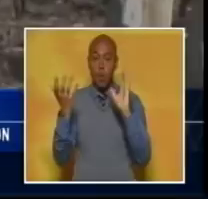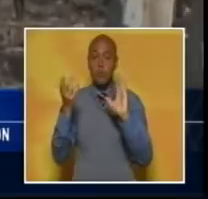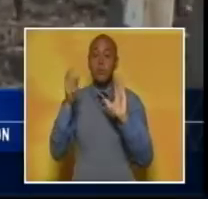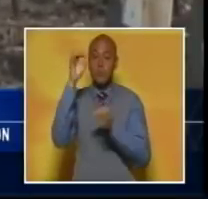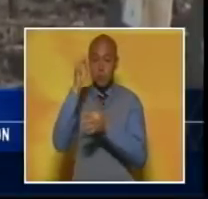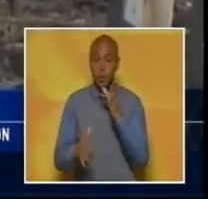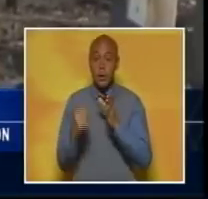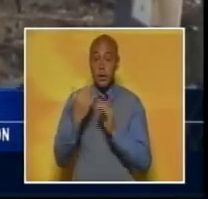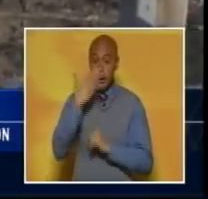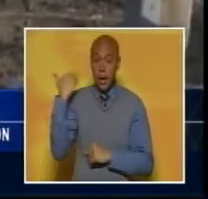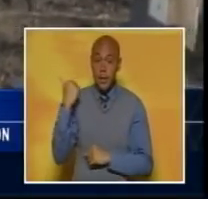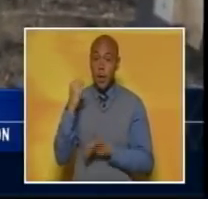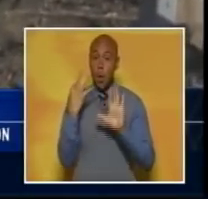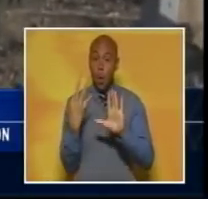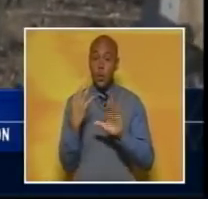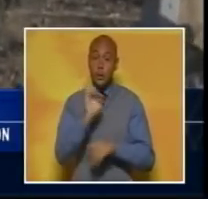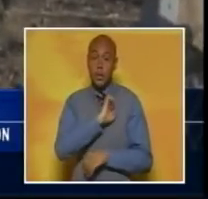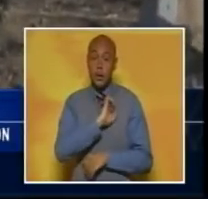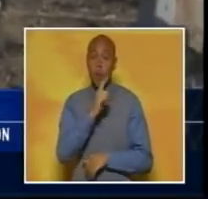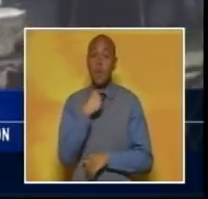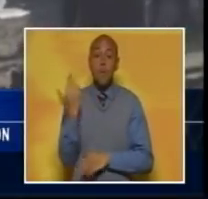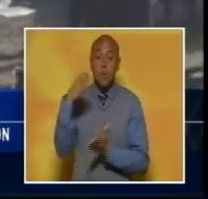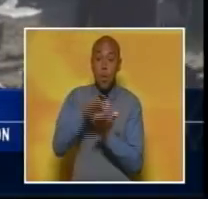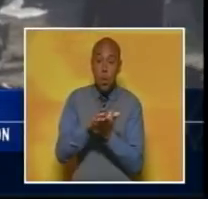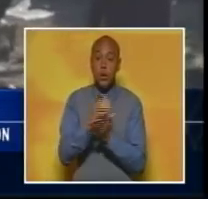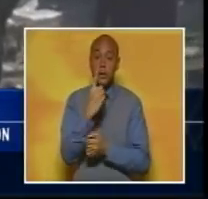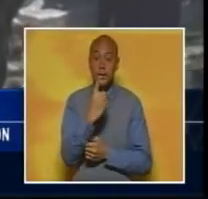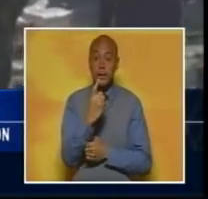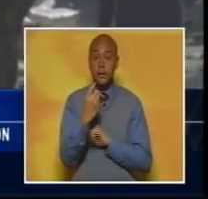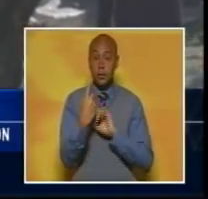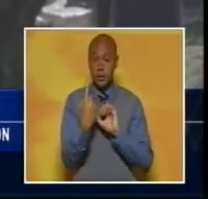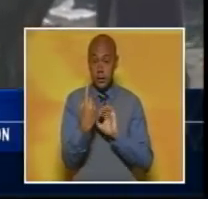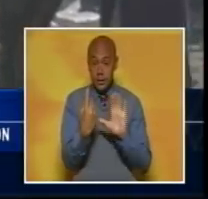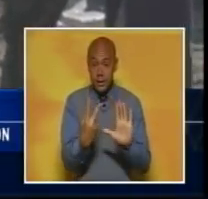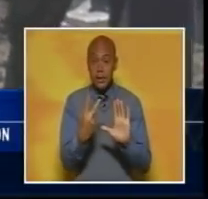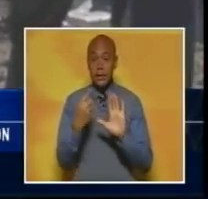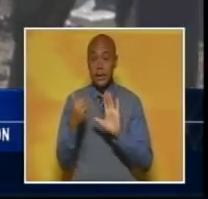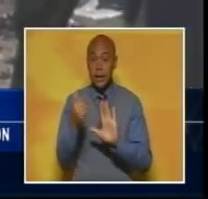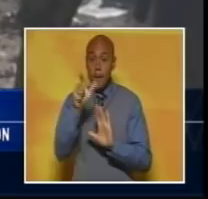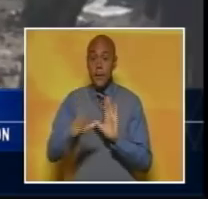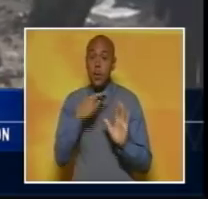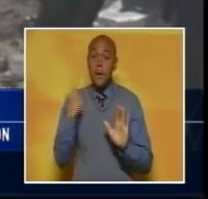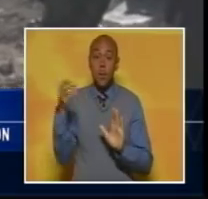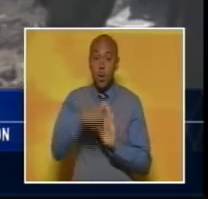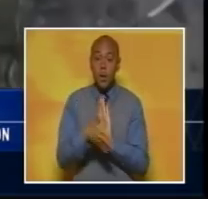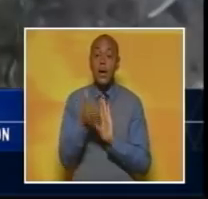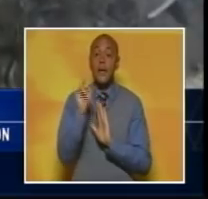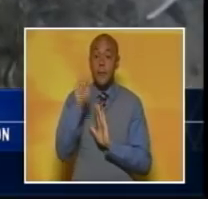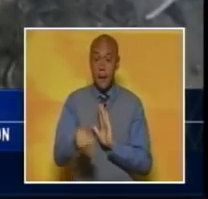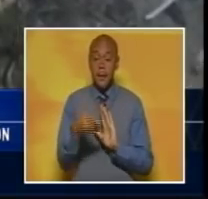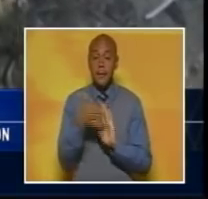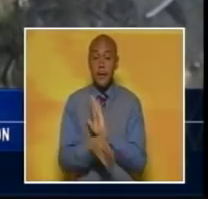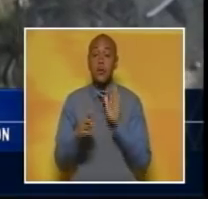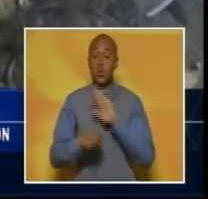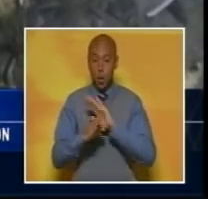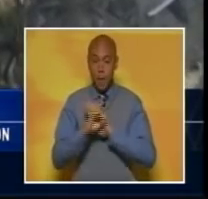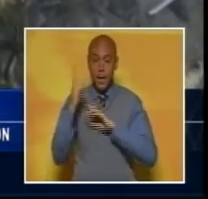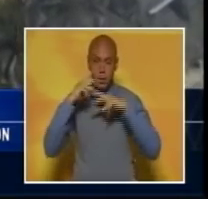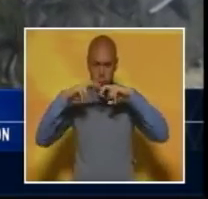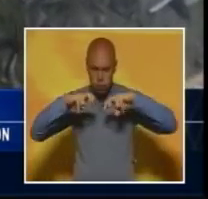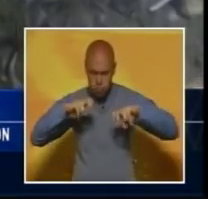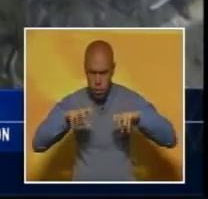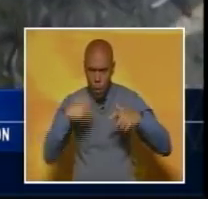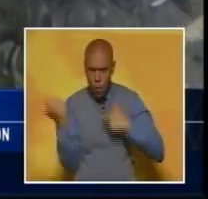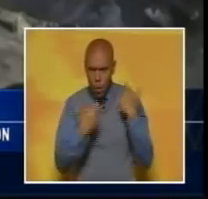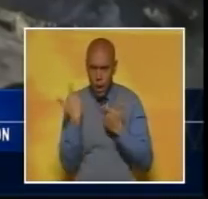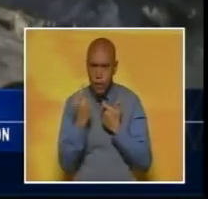iraníes el pasado 8 de enero, causando la muerte de sus 176 pasajeros, y precisó que aún están revisando y analizando el